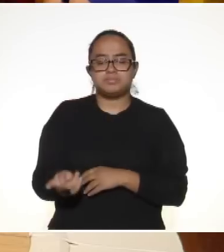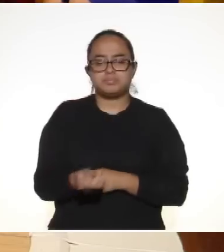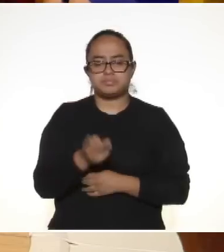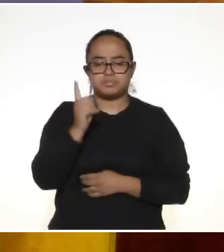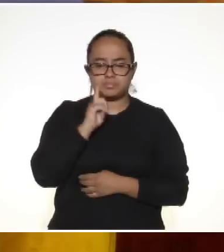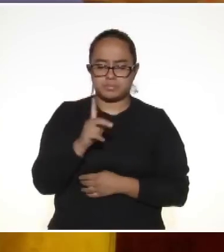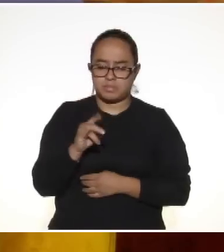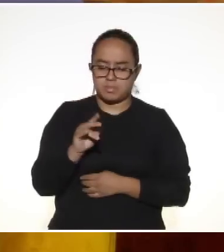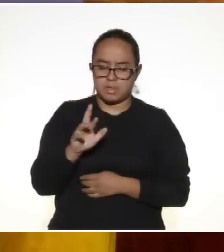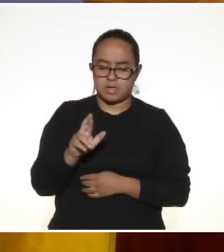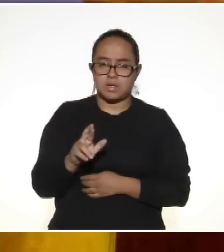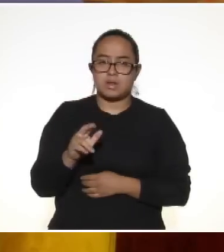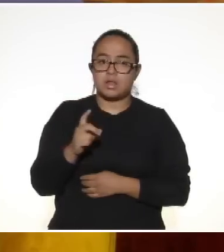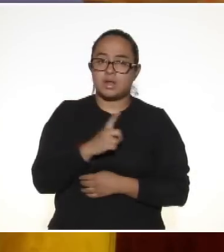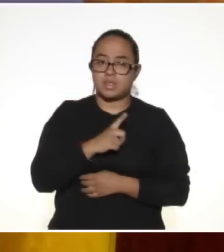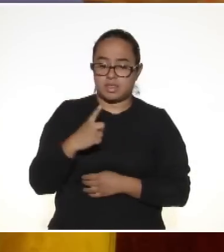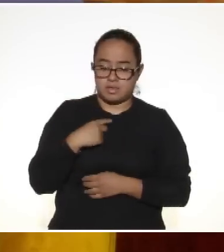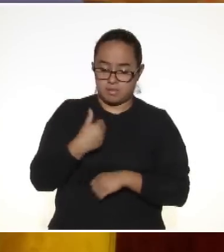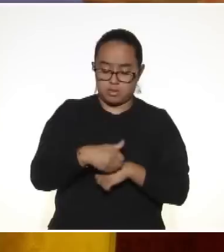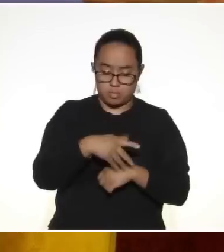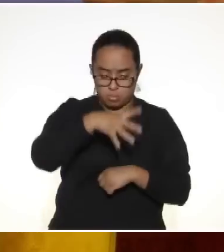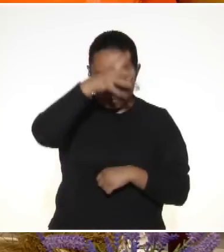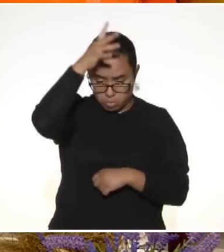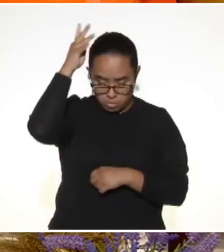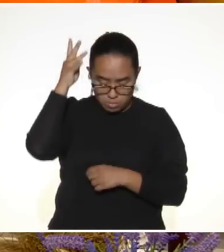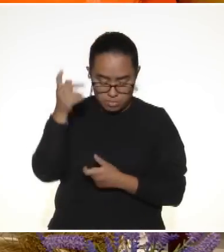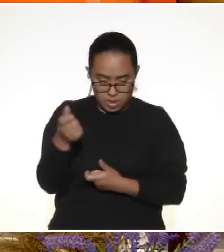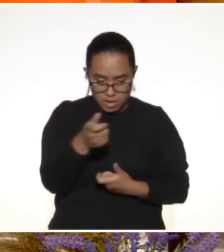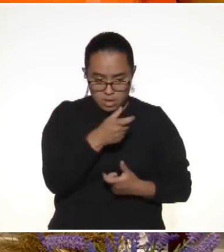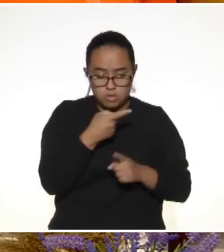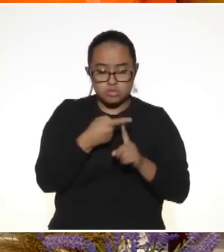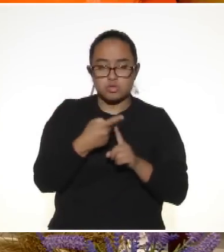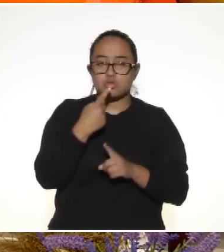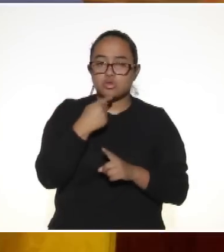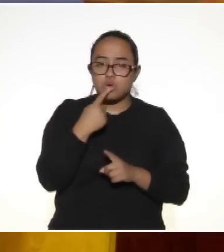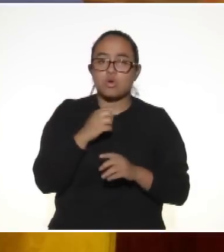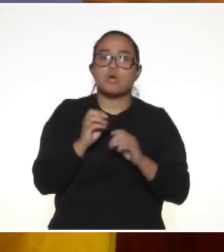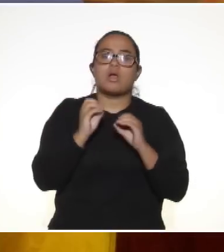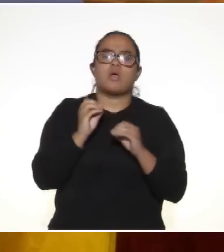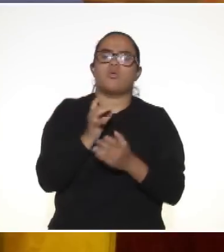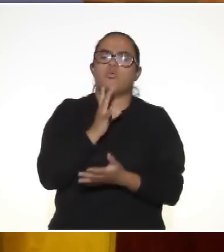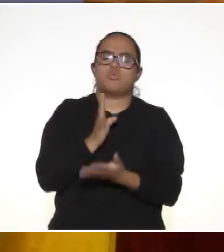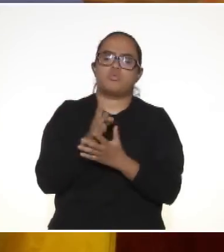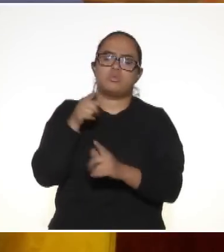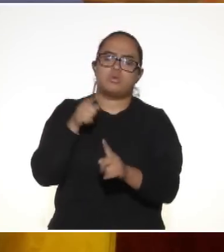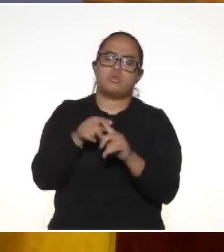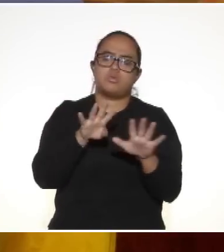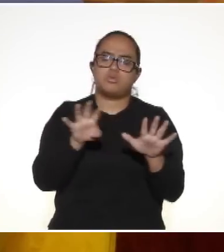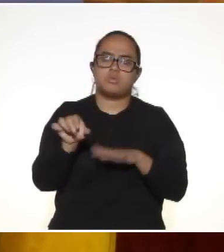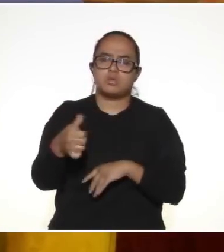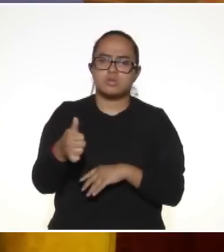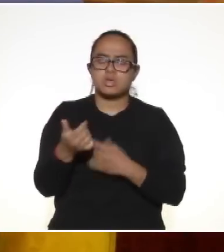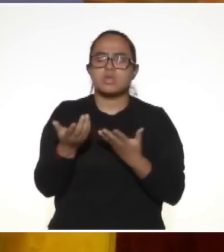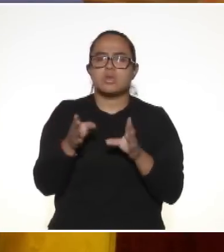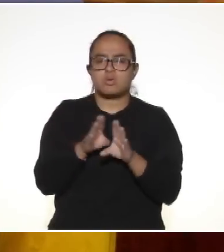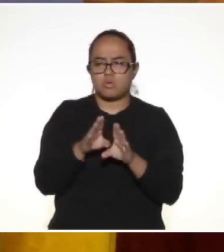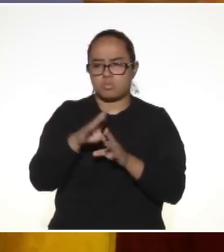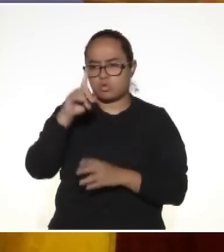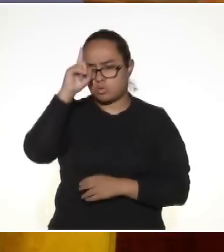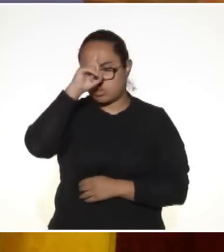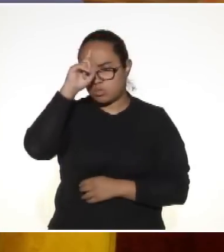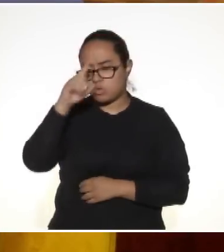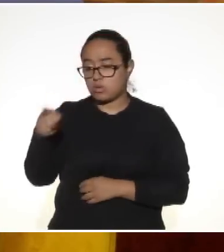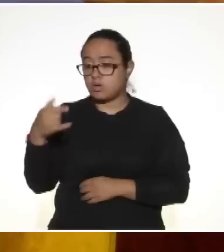Pilar, ¿debo tener los números de bomberos, Cruz Roja, etcétera, o solo podemos llamar al 911 y de ahí ellos nos guían o llaman